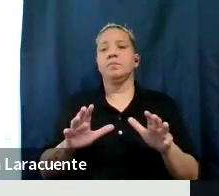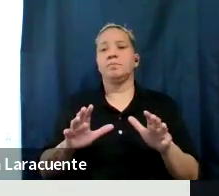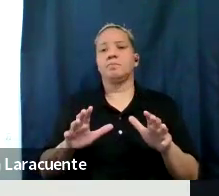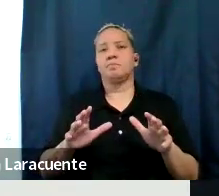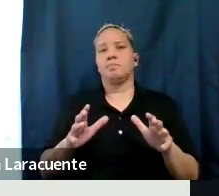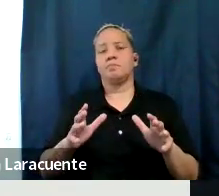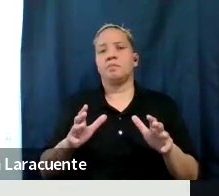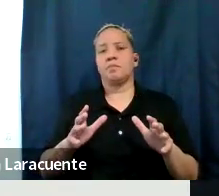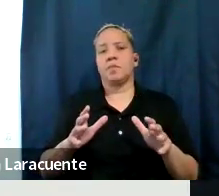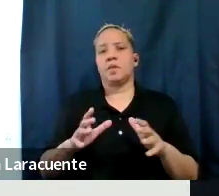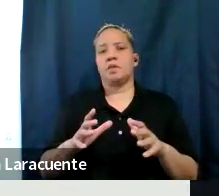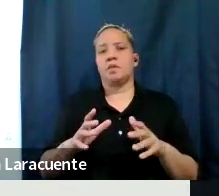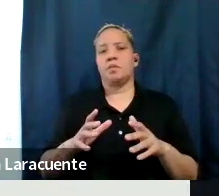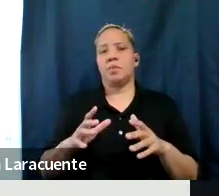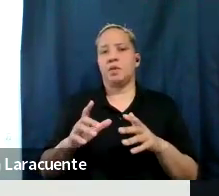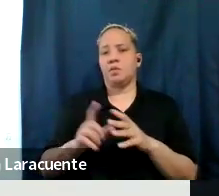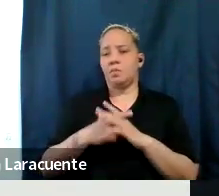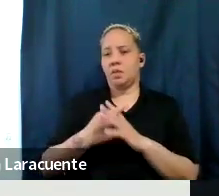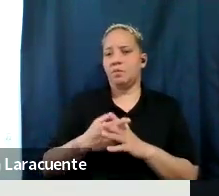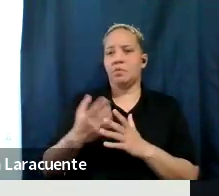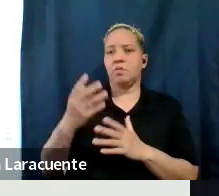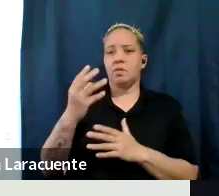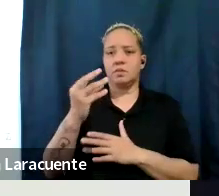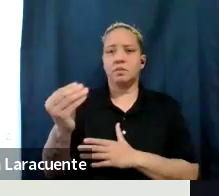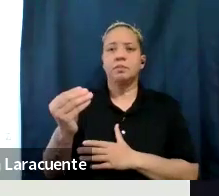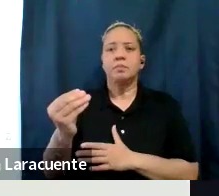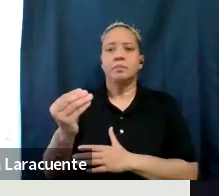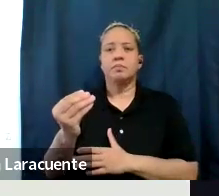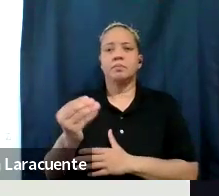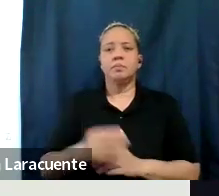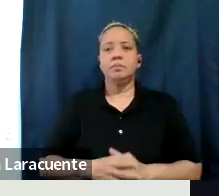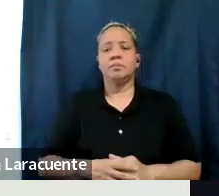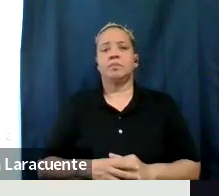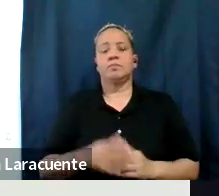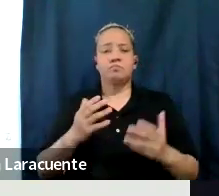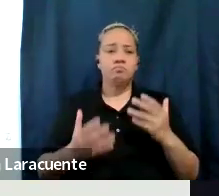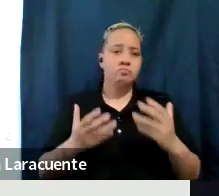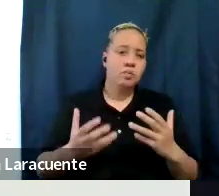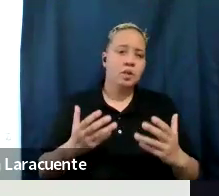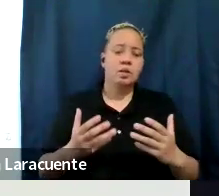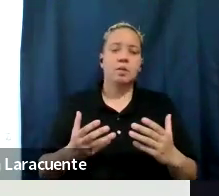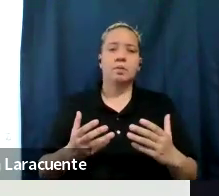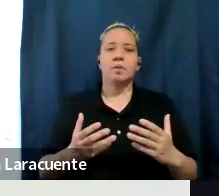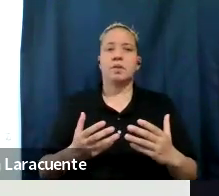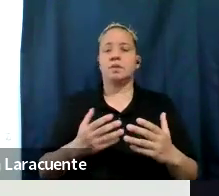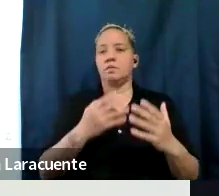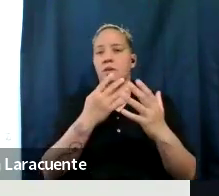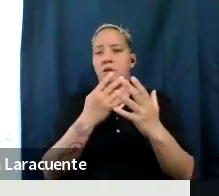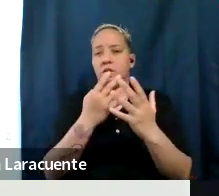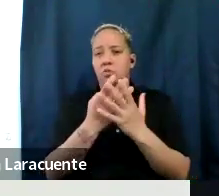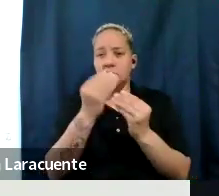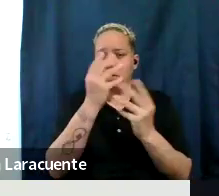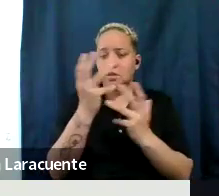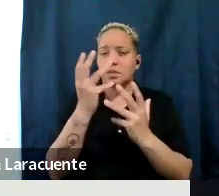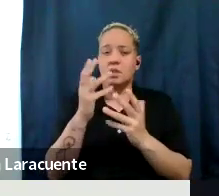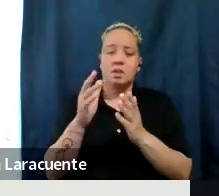digamos, camino del exilio, del extranjero, muy probablemente la noticia sobre la muerte de su